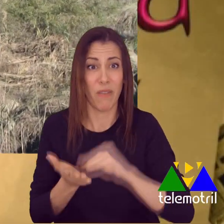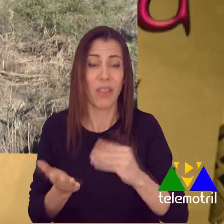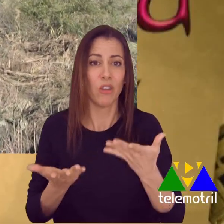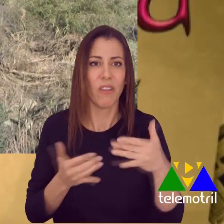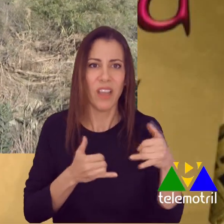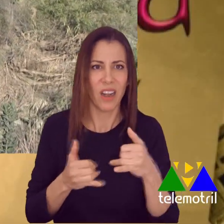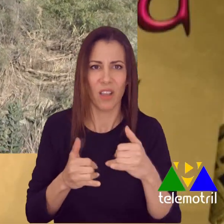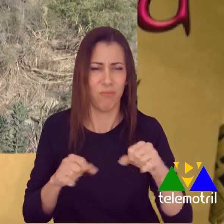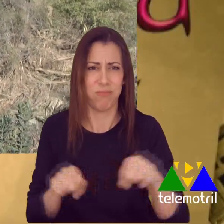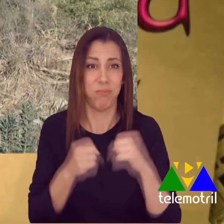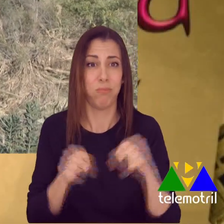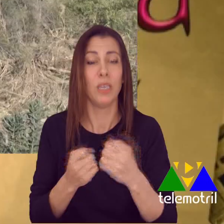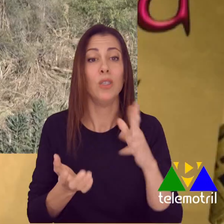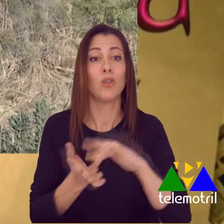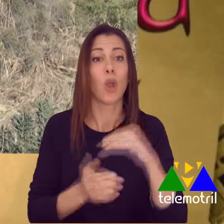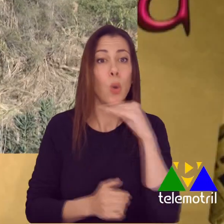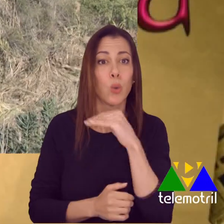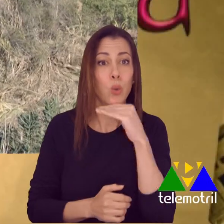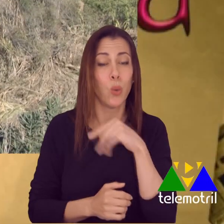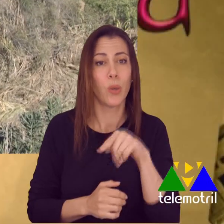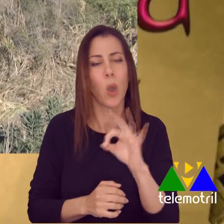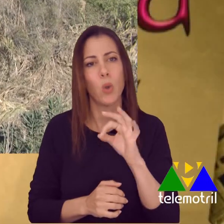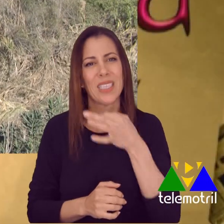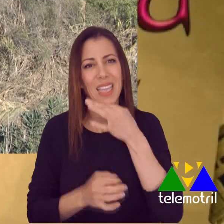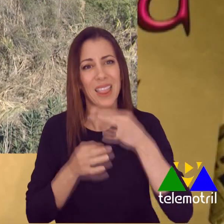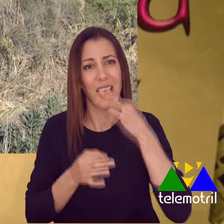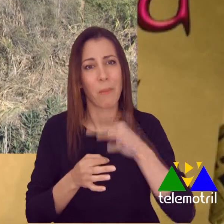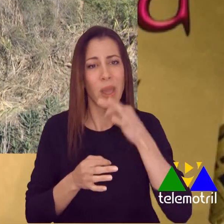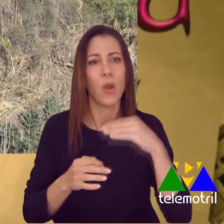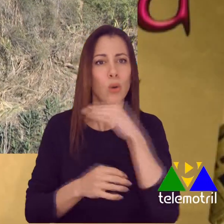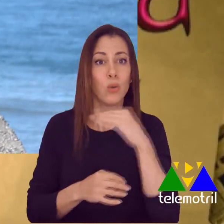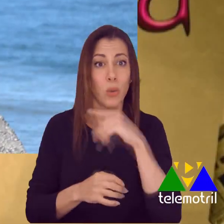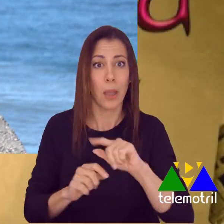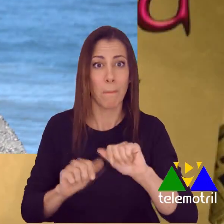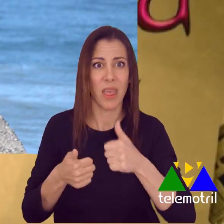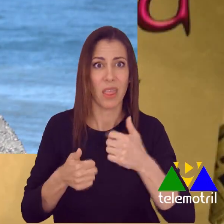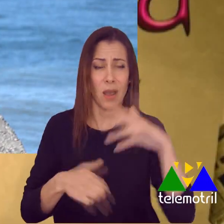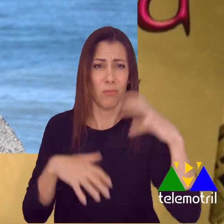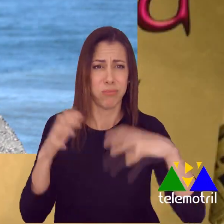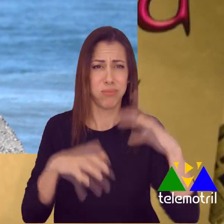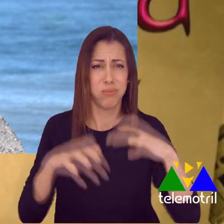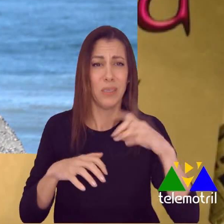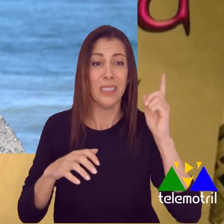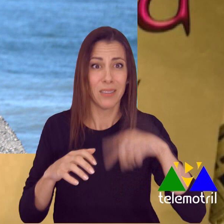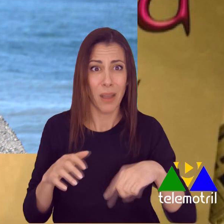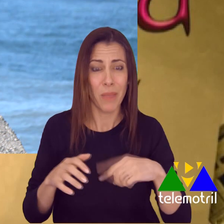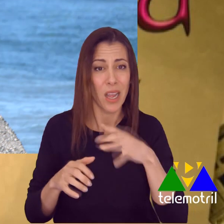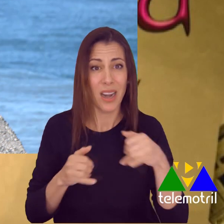río, cuando en octubre normalmente, septiembre, octubre, que era cuando se producían las gotas frías y las avenidas del